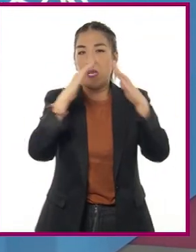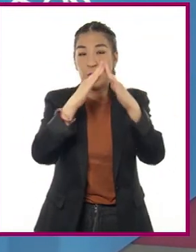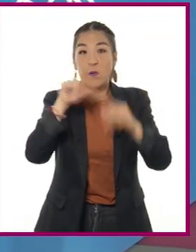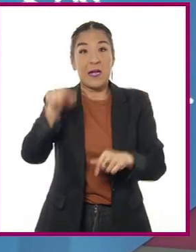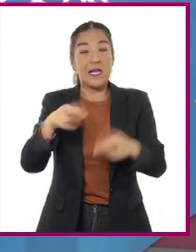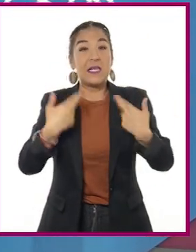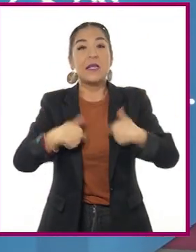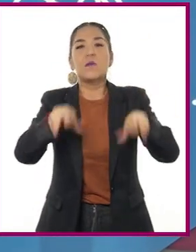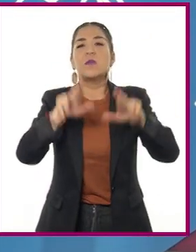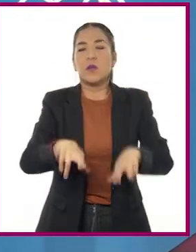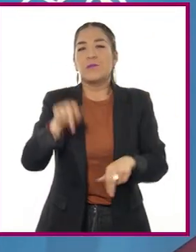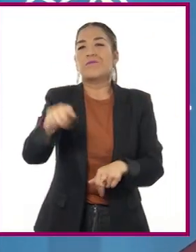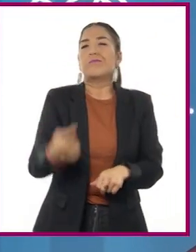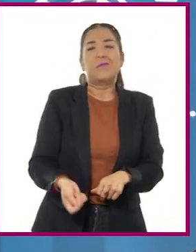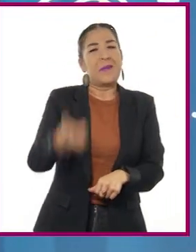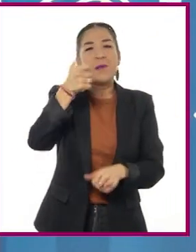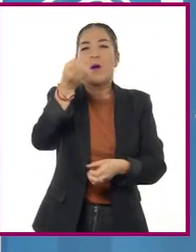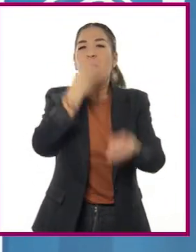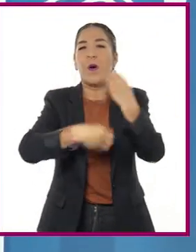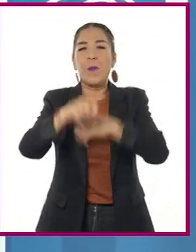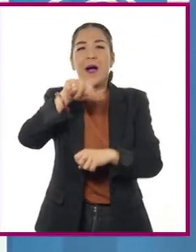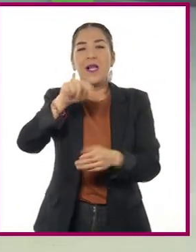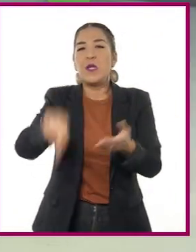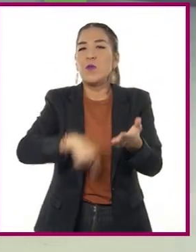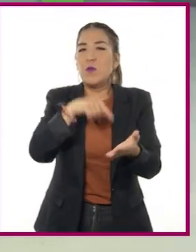obra mestiza de la época.